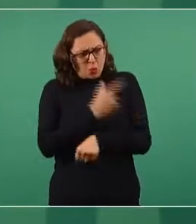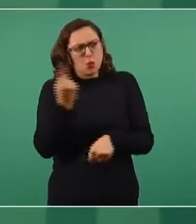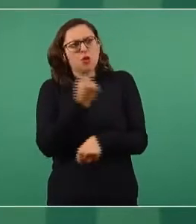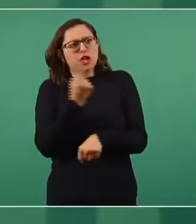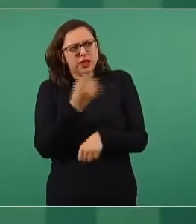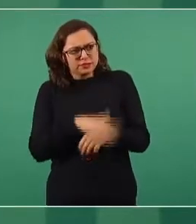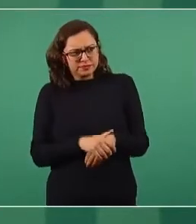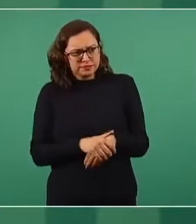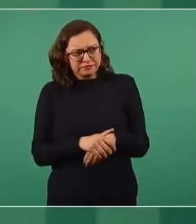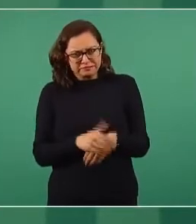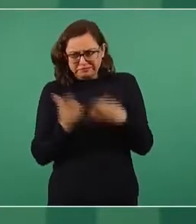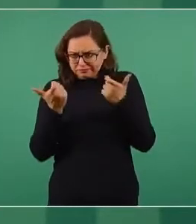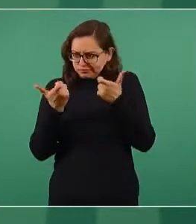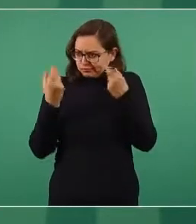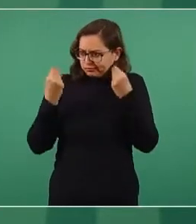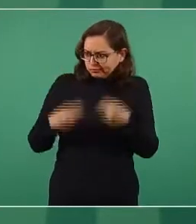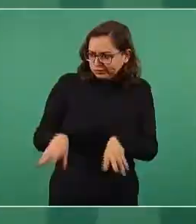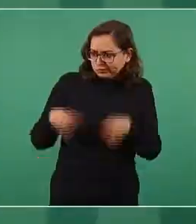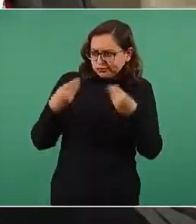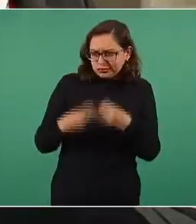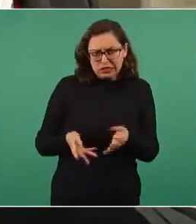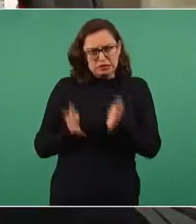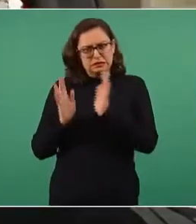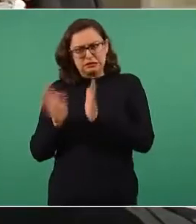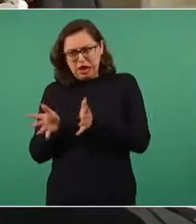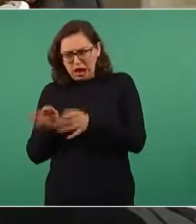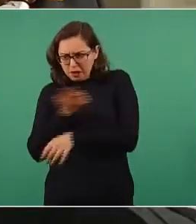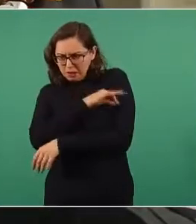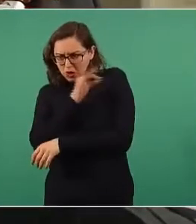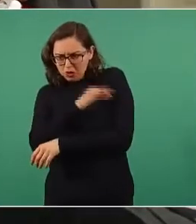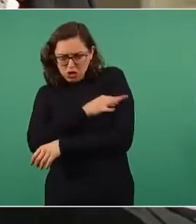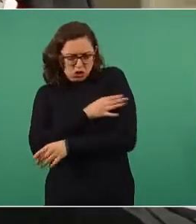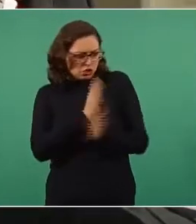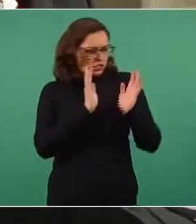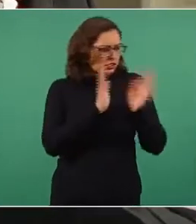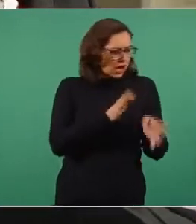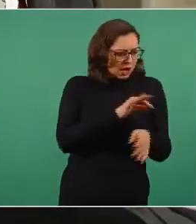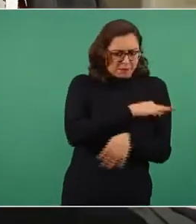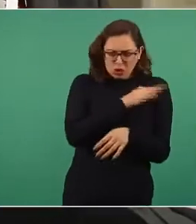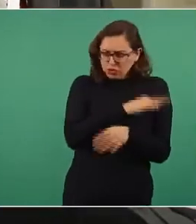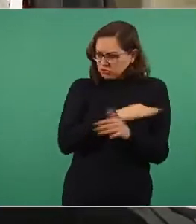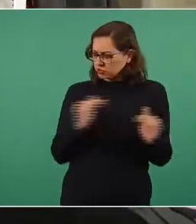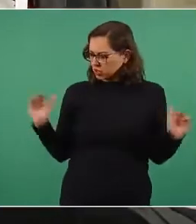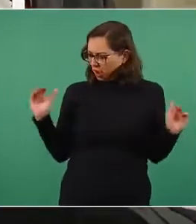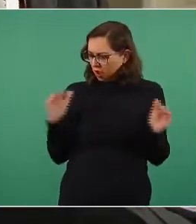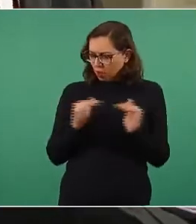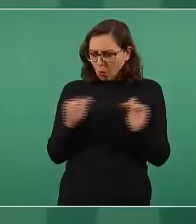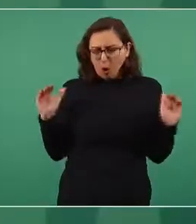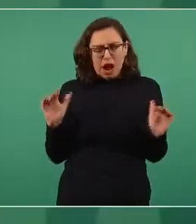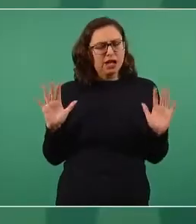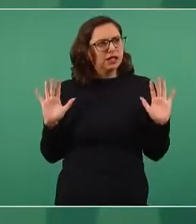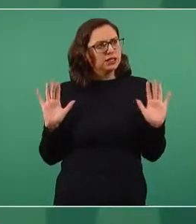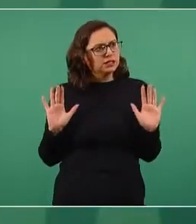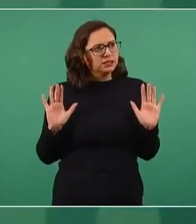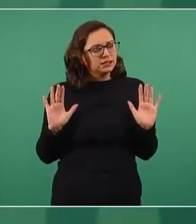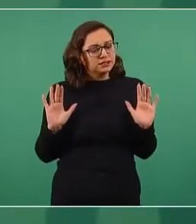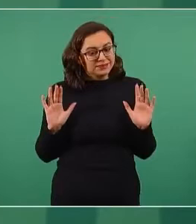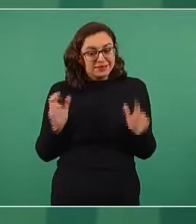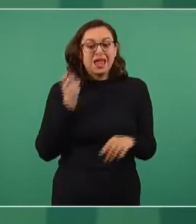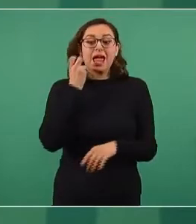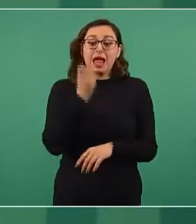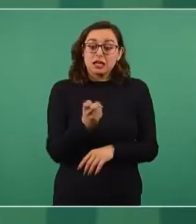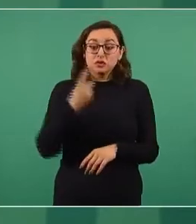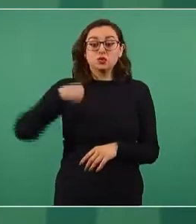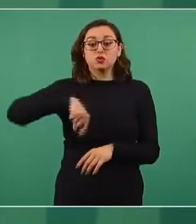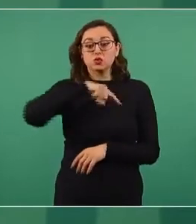alto costo económico y social si ya tienes niveles de vacunación similares? Entonces pensamos que con ese